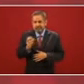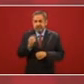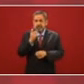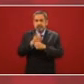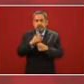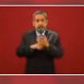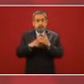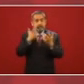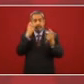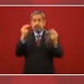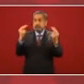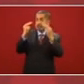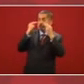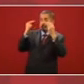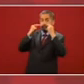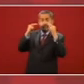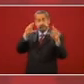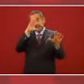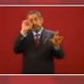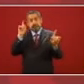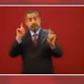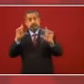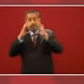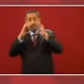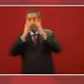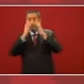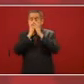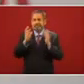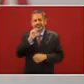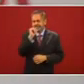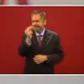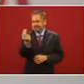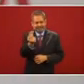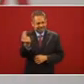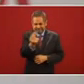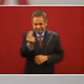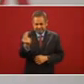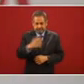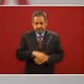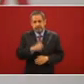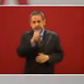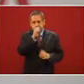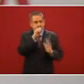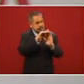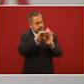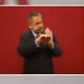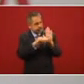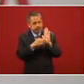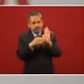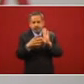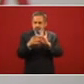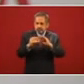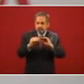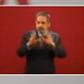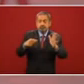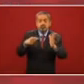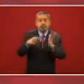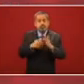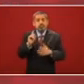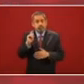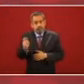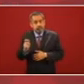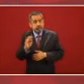salir en fotografías. No se necesita. En la guía de control de infecciones se estipula claramente que quienes